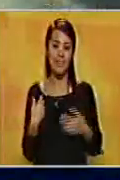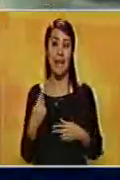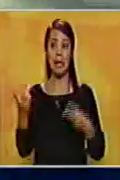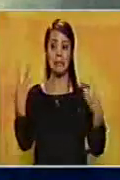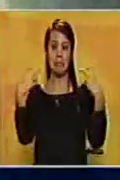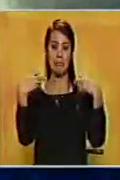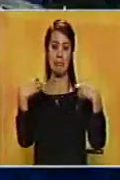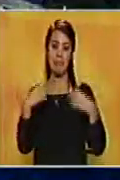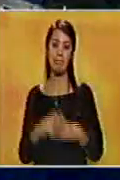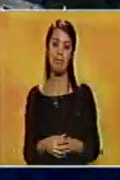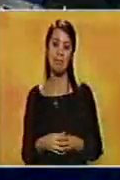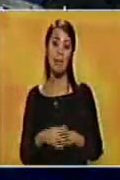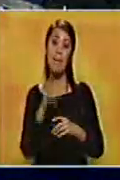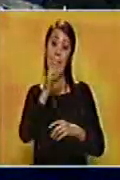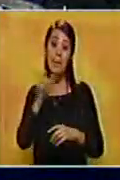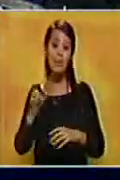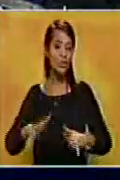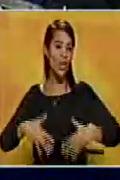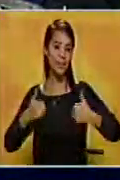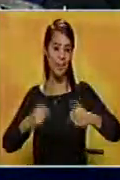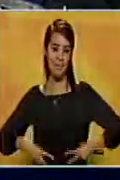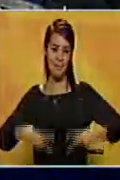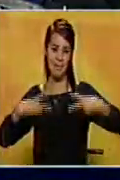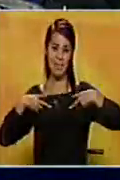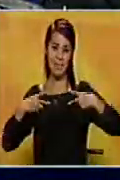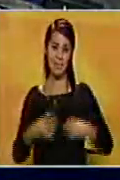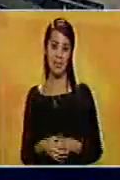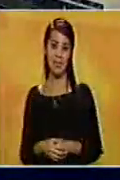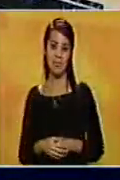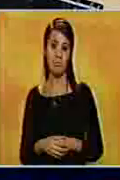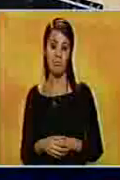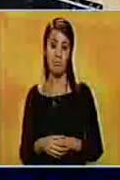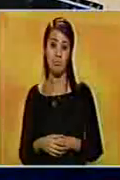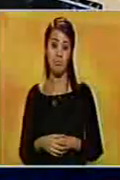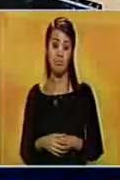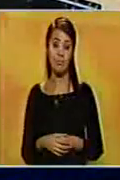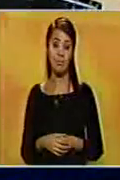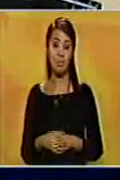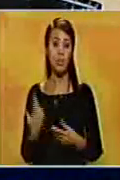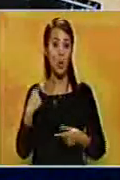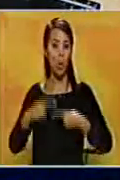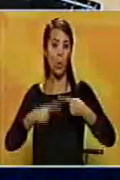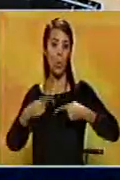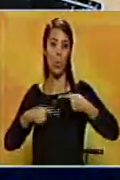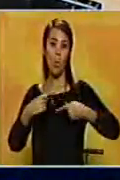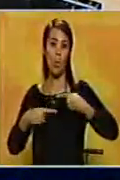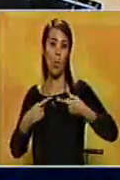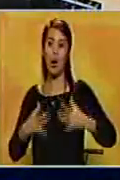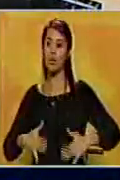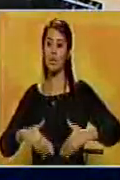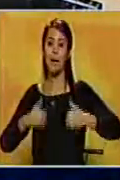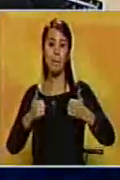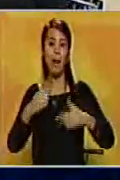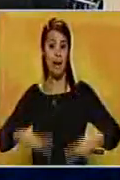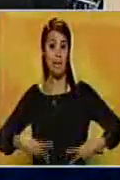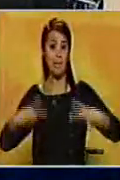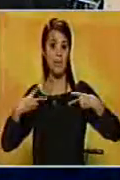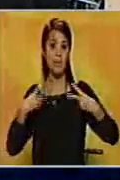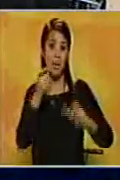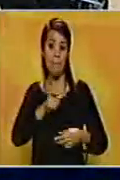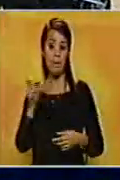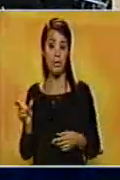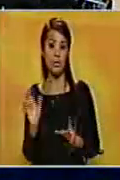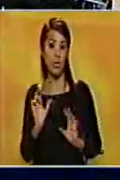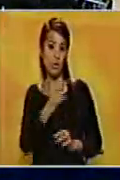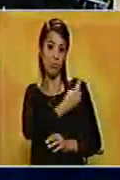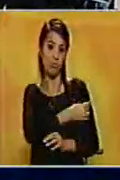como héroes. Tienes que pensar que vives en función de otras personas. Para uno de repente es cotidiano salvarle la vida a algún paciente. Eso